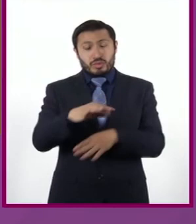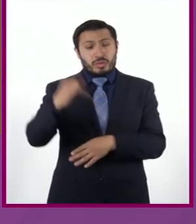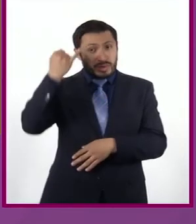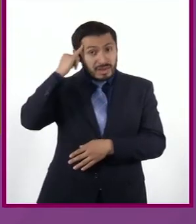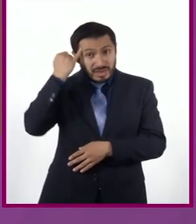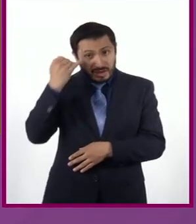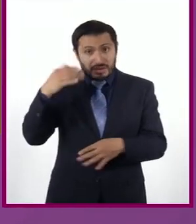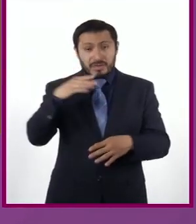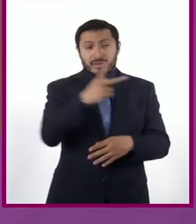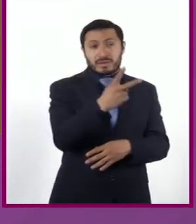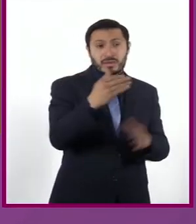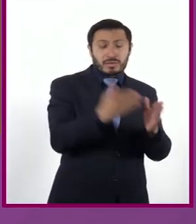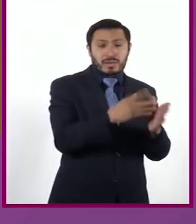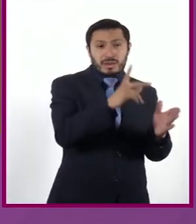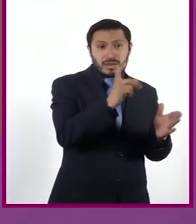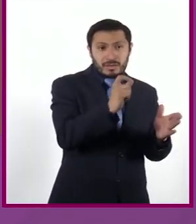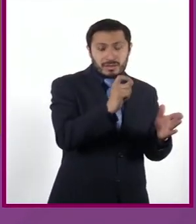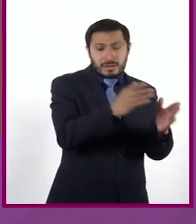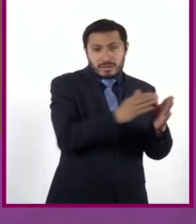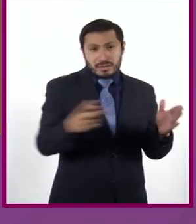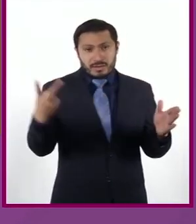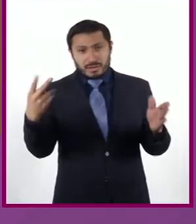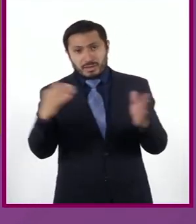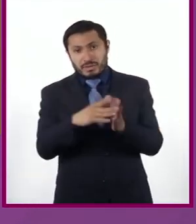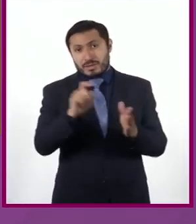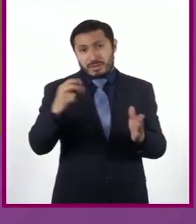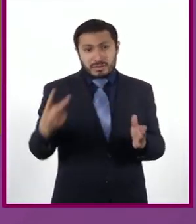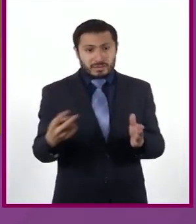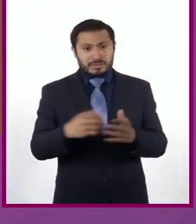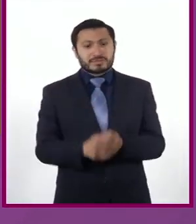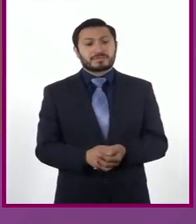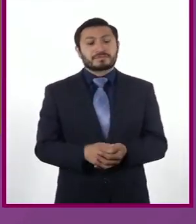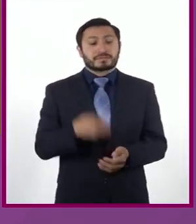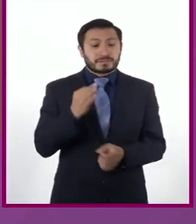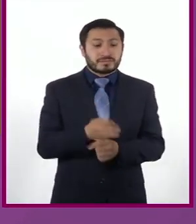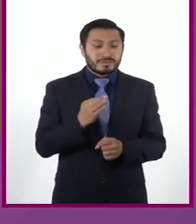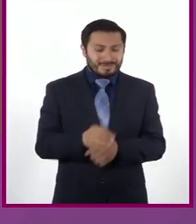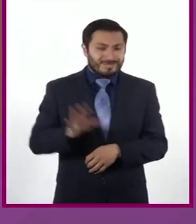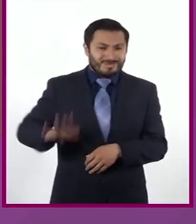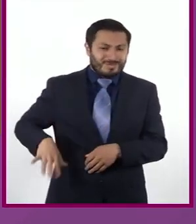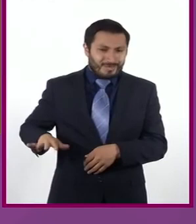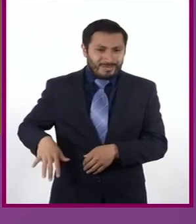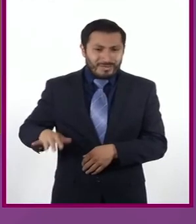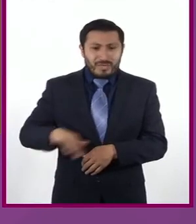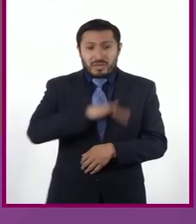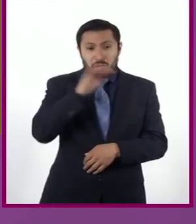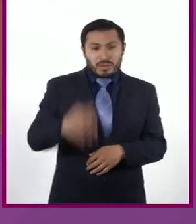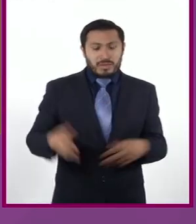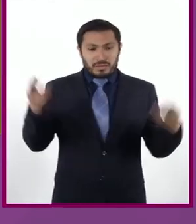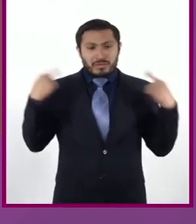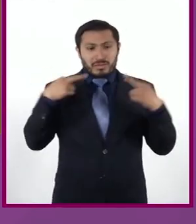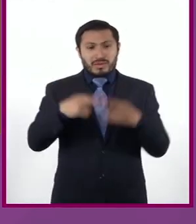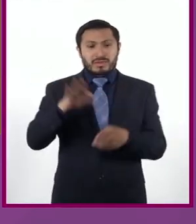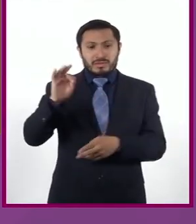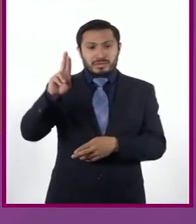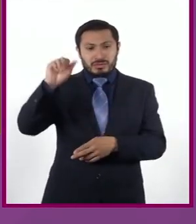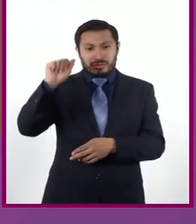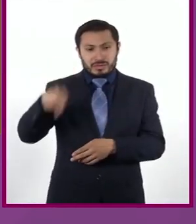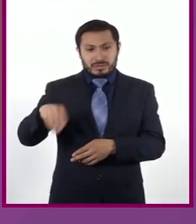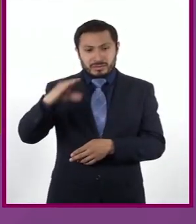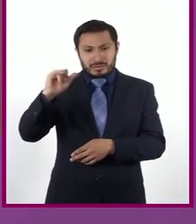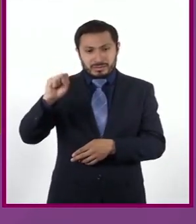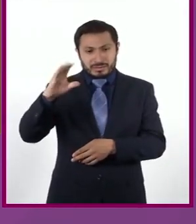periodo 2020-2022. El recientemente fallecido maestro Francisco Toledo,